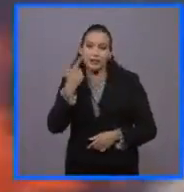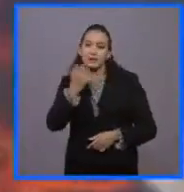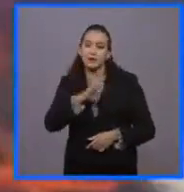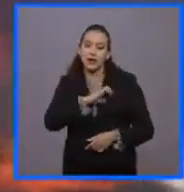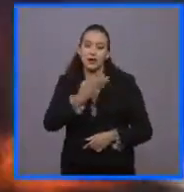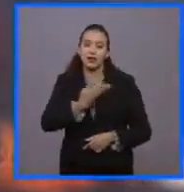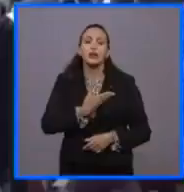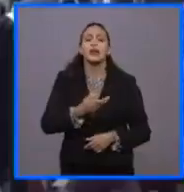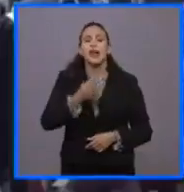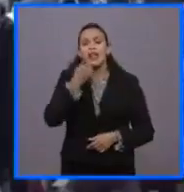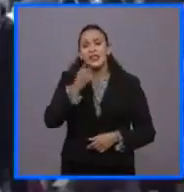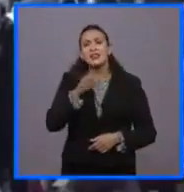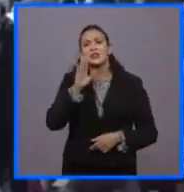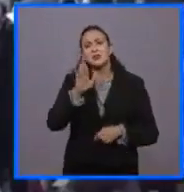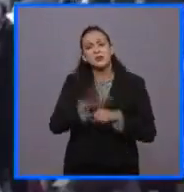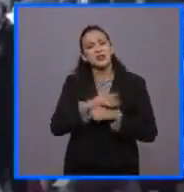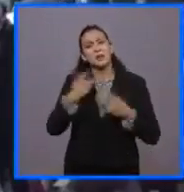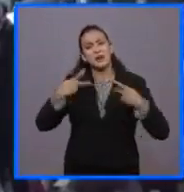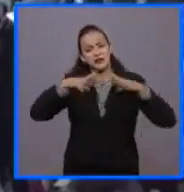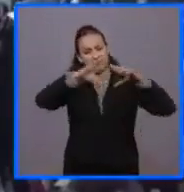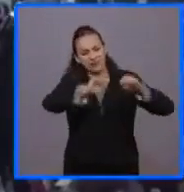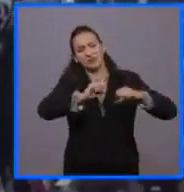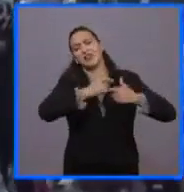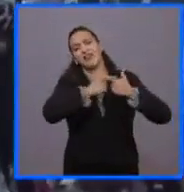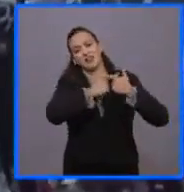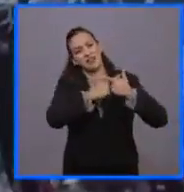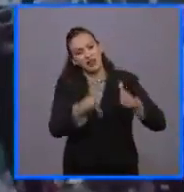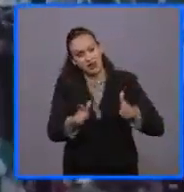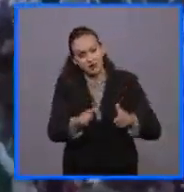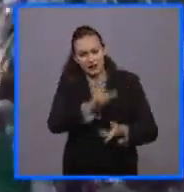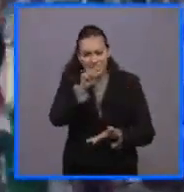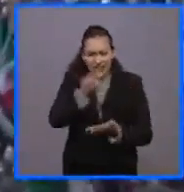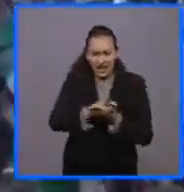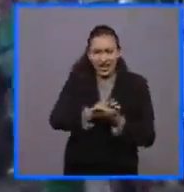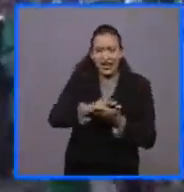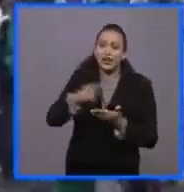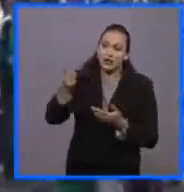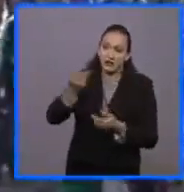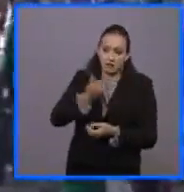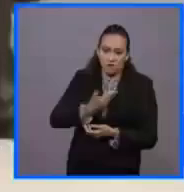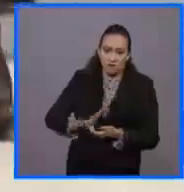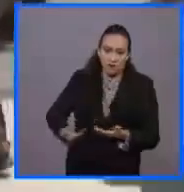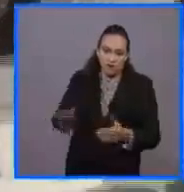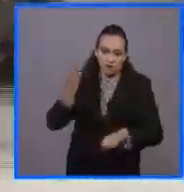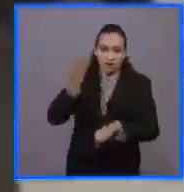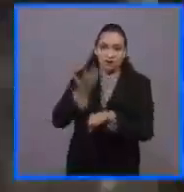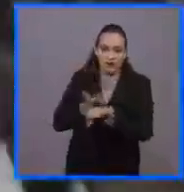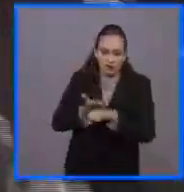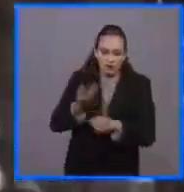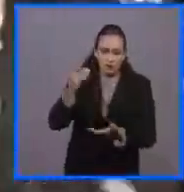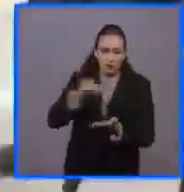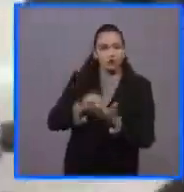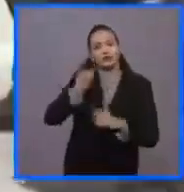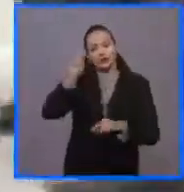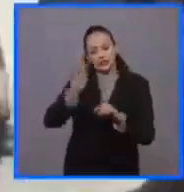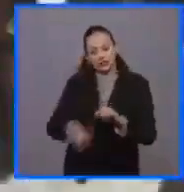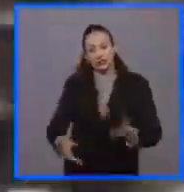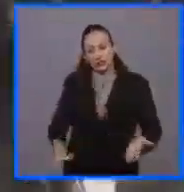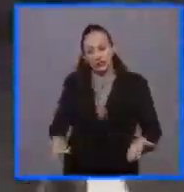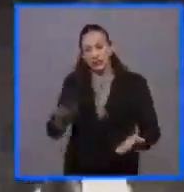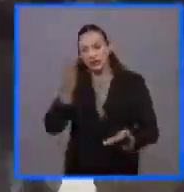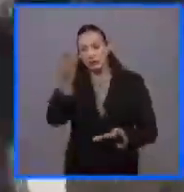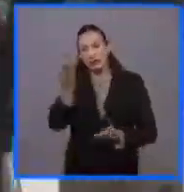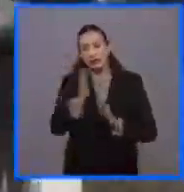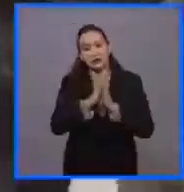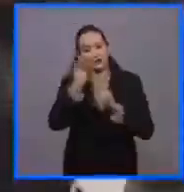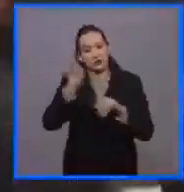liberación de los detenidos y poner fin a la política antimigrante impulsada por la administración Trump. Según reportes, hasta el